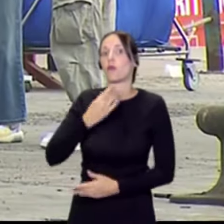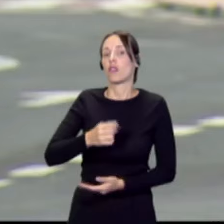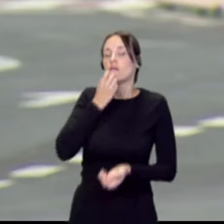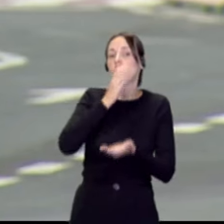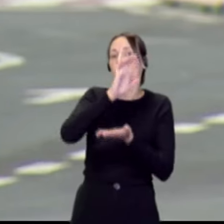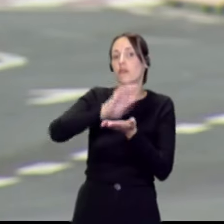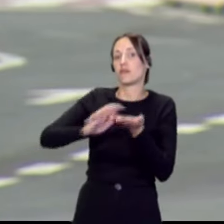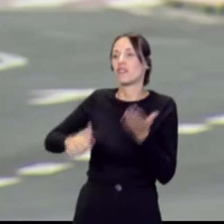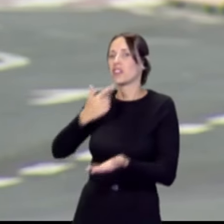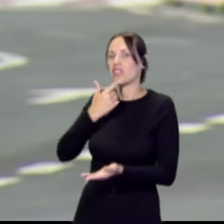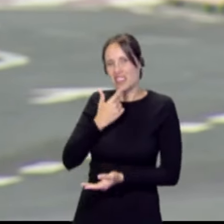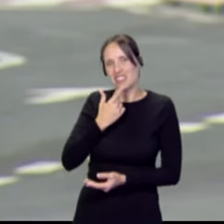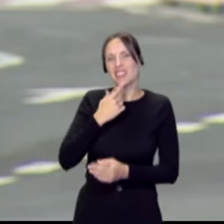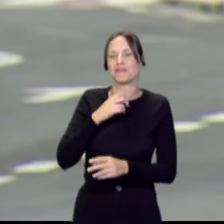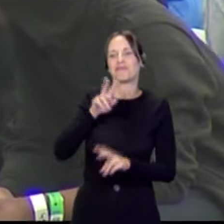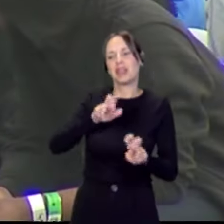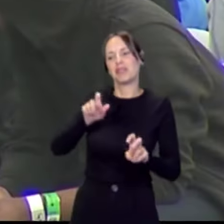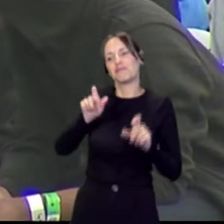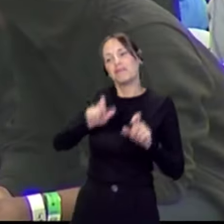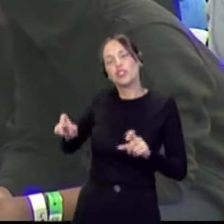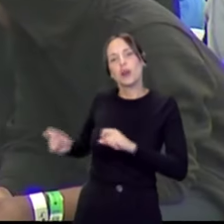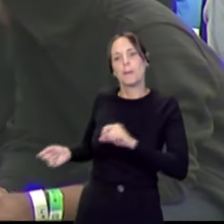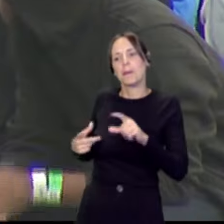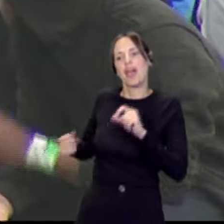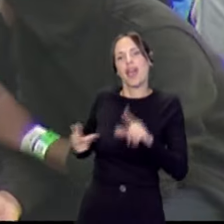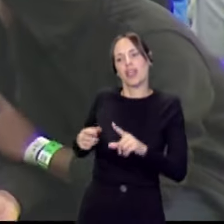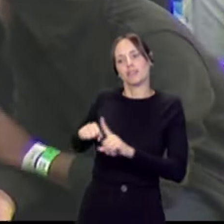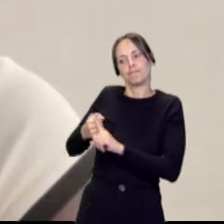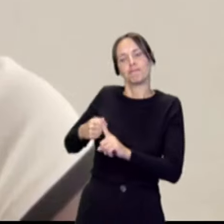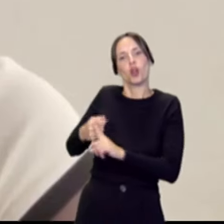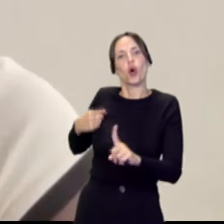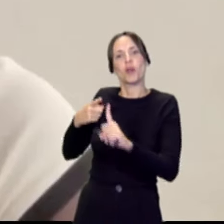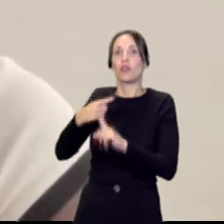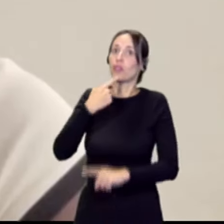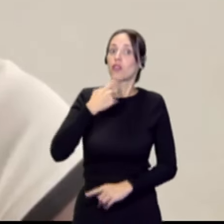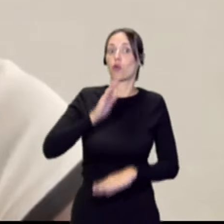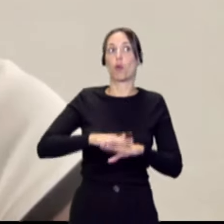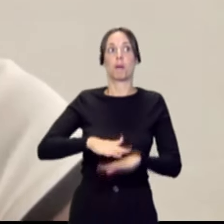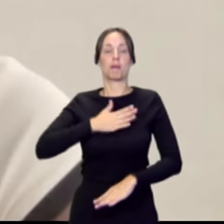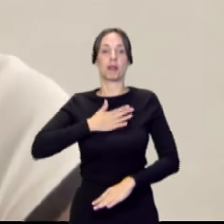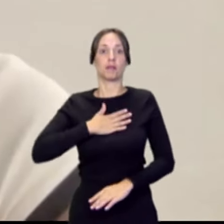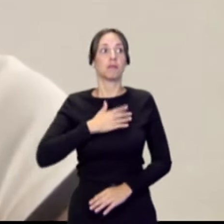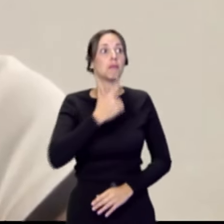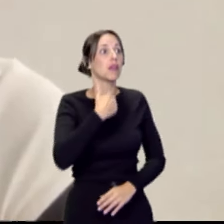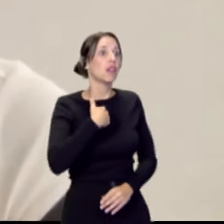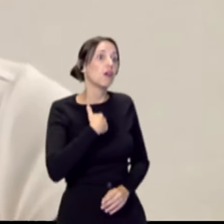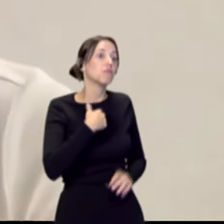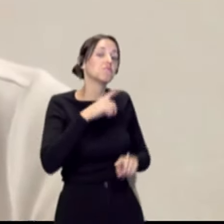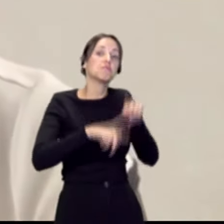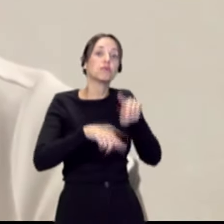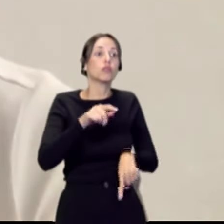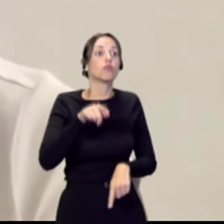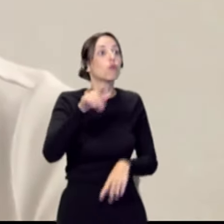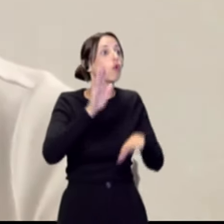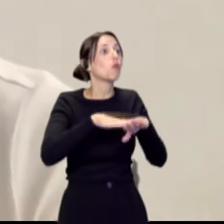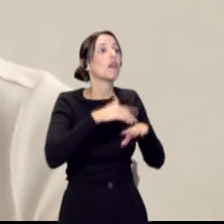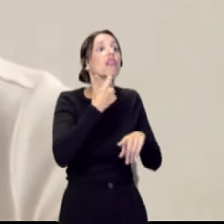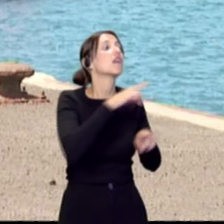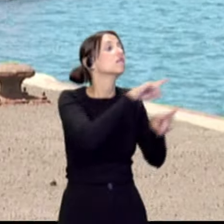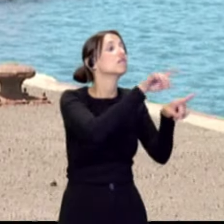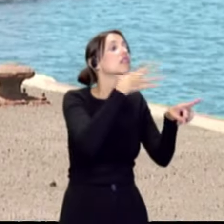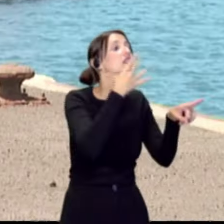habla de coacciones a los migrantes para que se autoinculpen. Le dijo que o culpaba a alguien o le quitarían